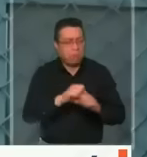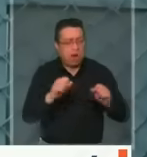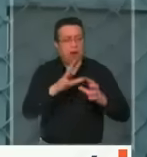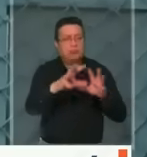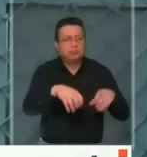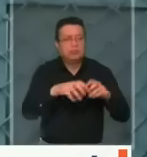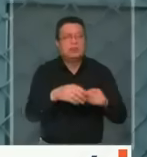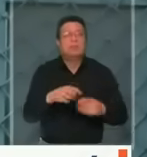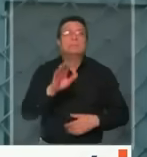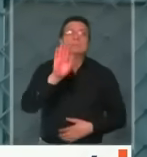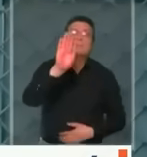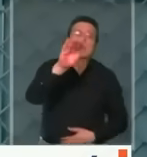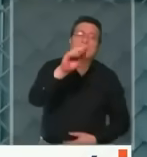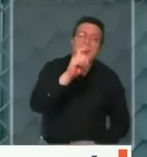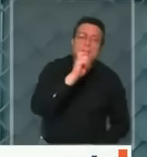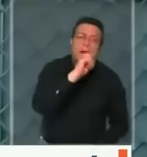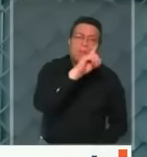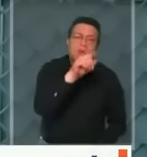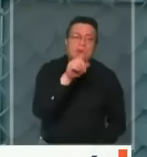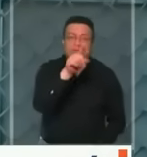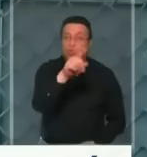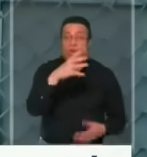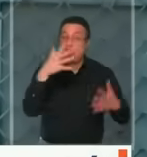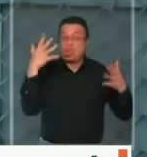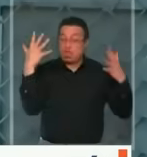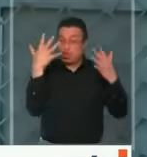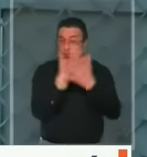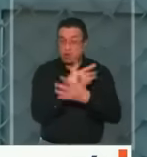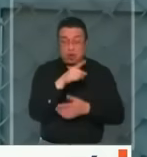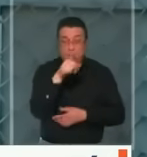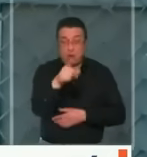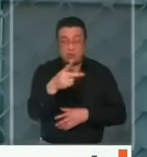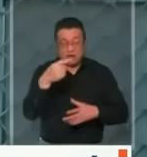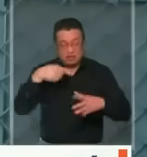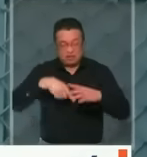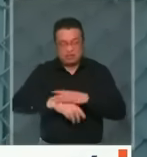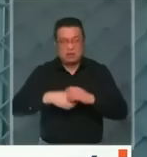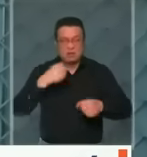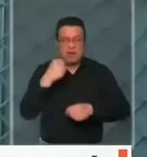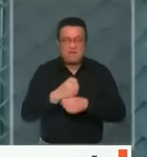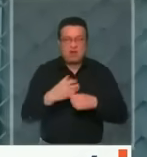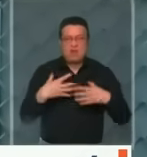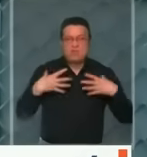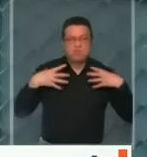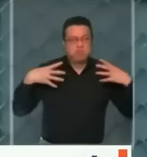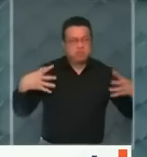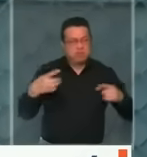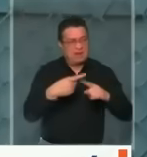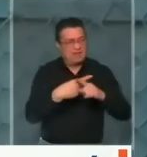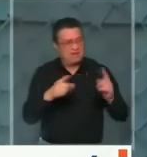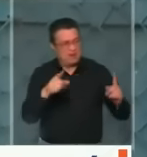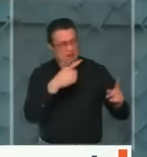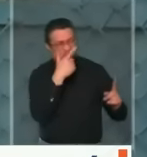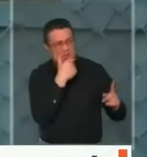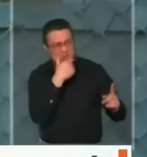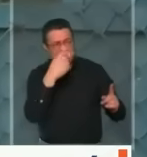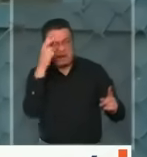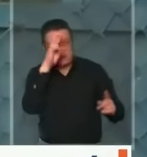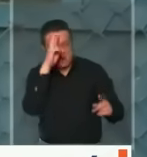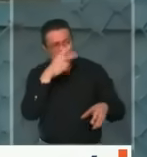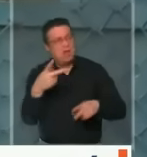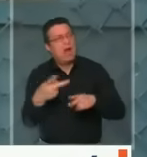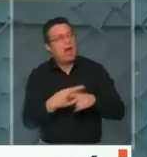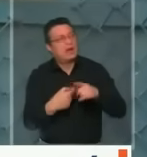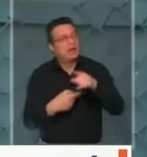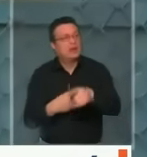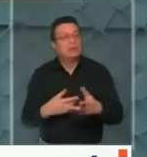Oiga, pero ¿ustedes nunca se dieron cuenta de que ahí estaban haciendo una obra mayor, distinto a lo que supuestamente habían arrendado para?